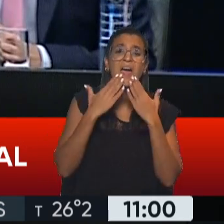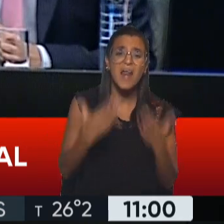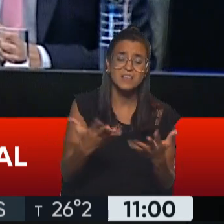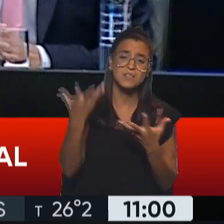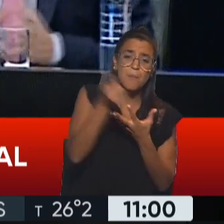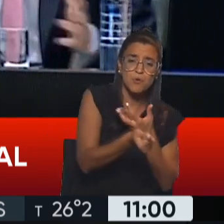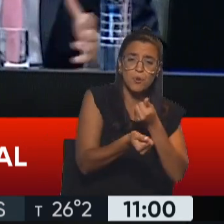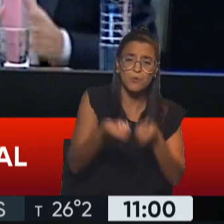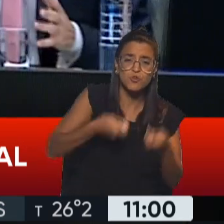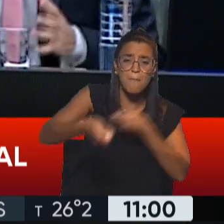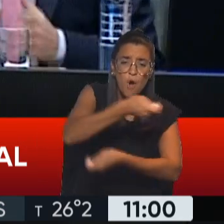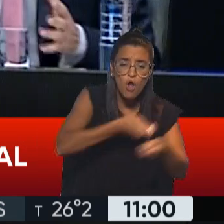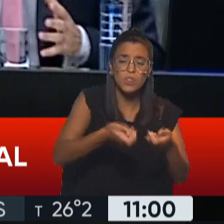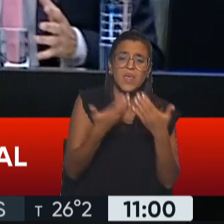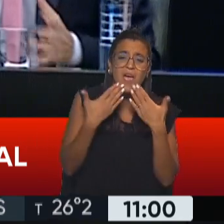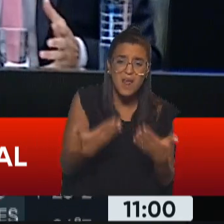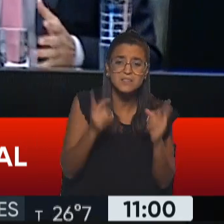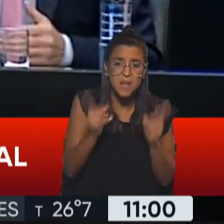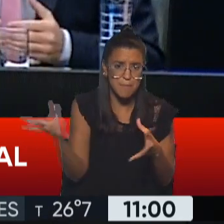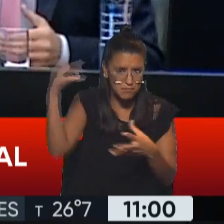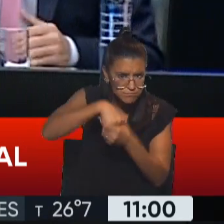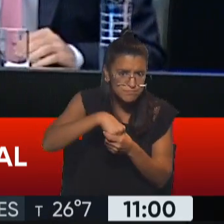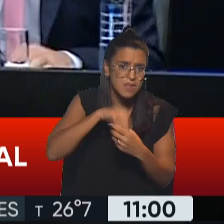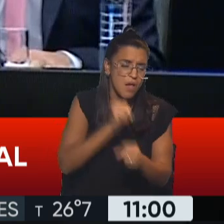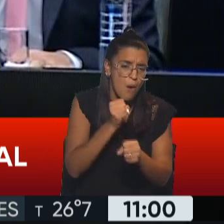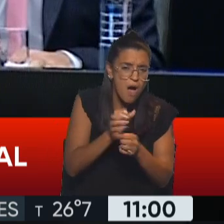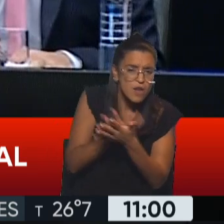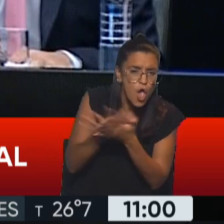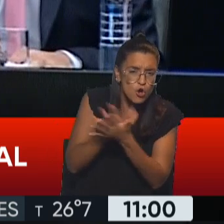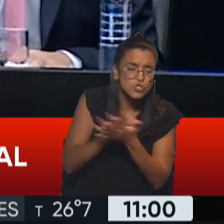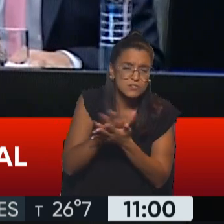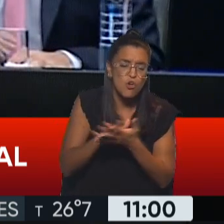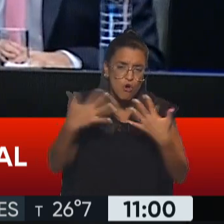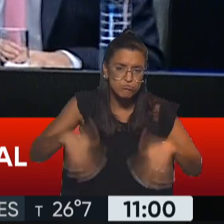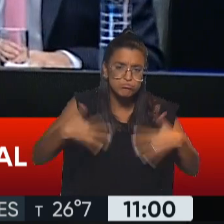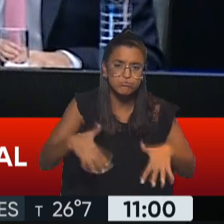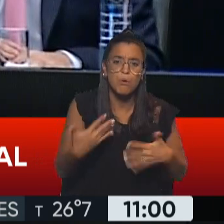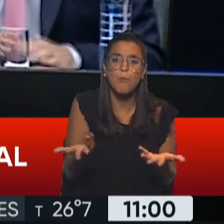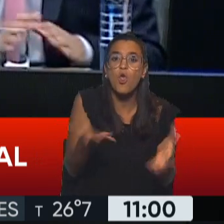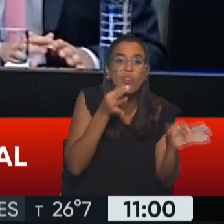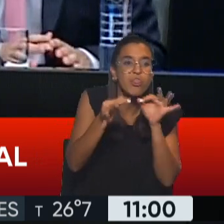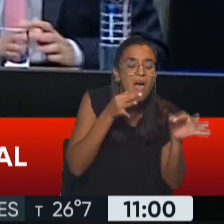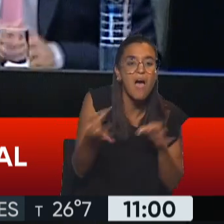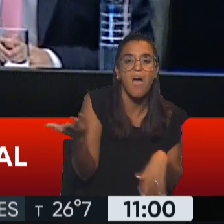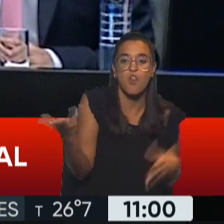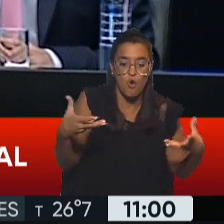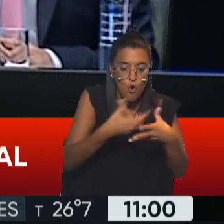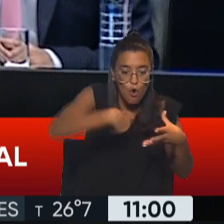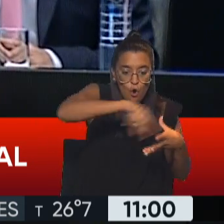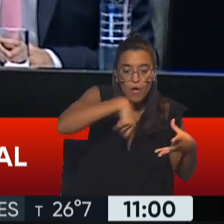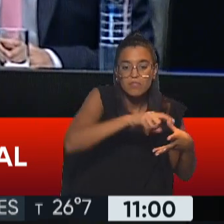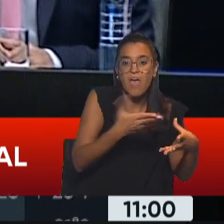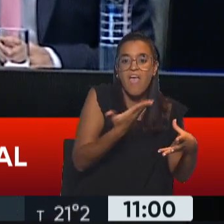los apoyos en todos los momentos. Muchos de ellos han también estado involucrados en estas negociaciones porque involucran diálogos entre el staff del Fondo